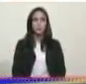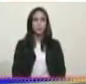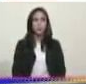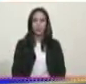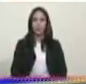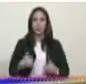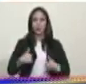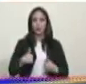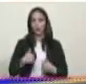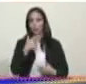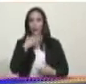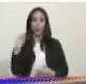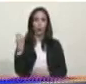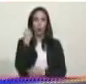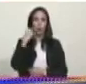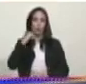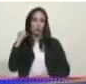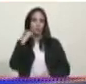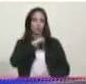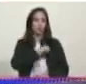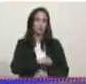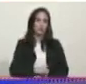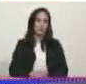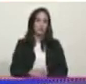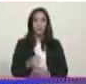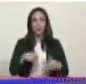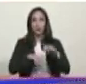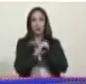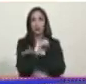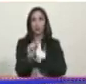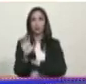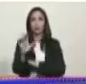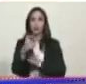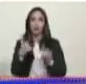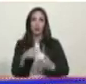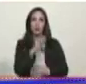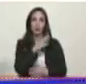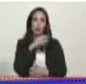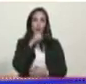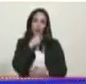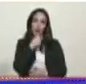Estaba 0 kilómetros. Ahorita estoy 0.5.